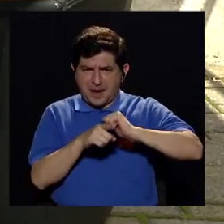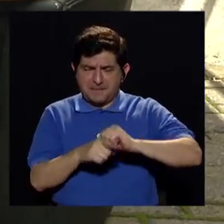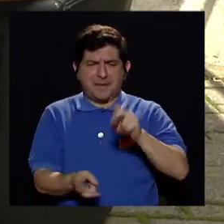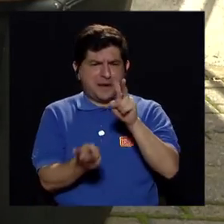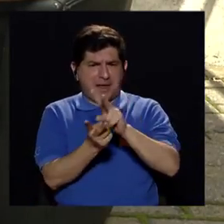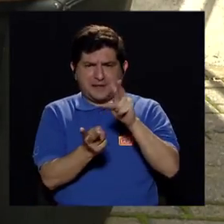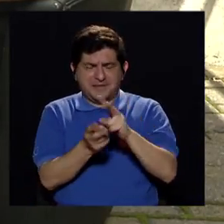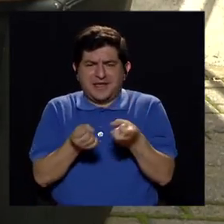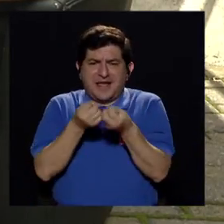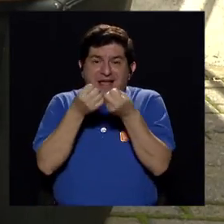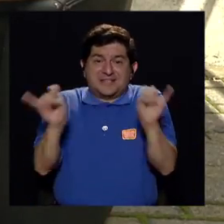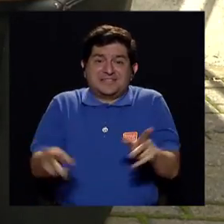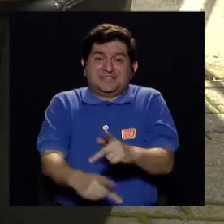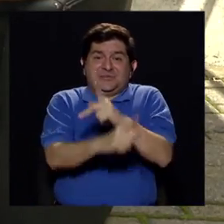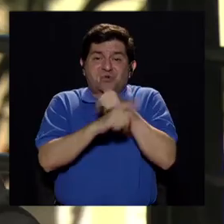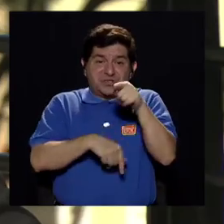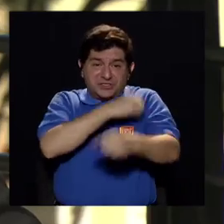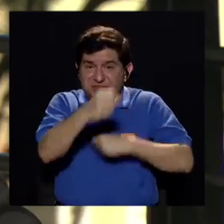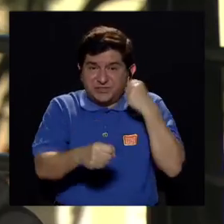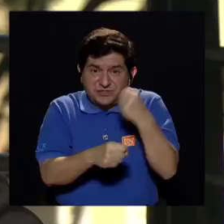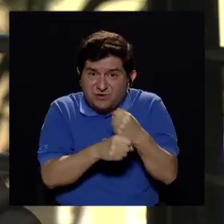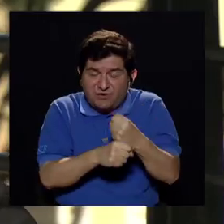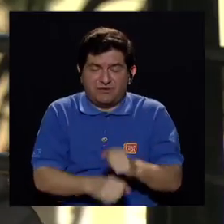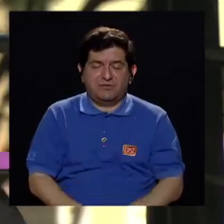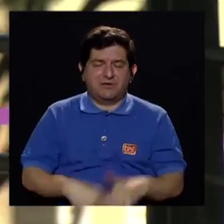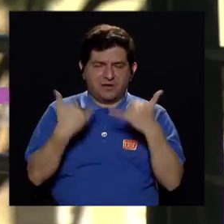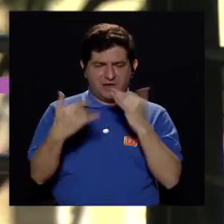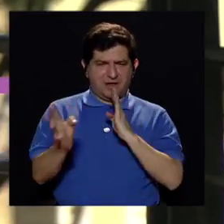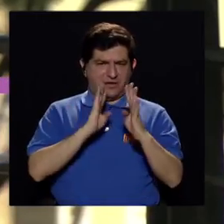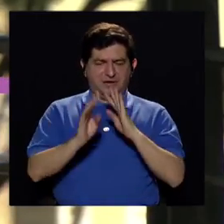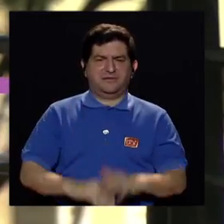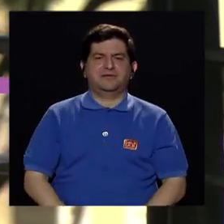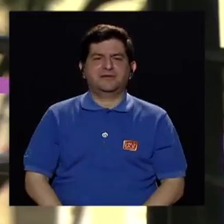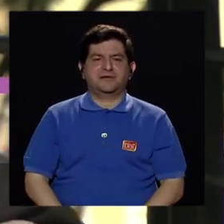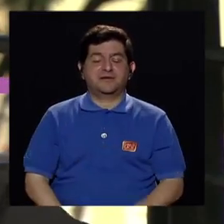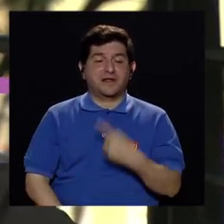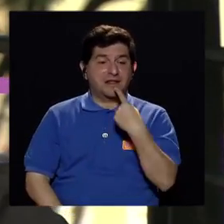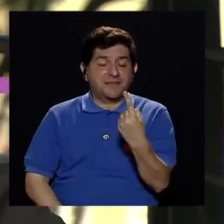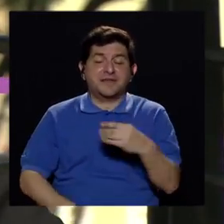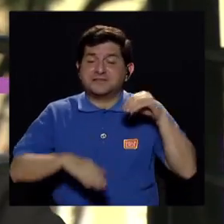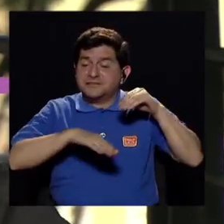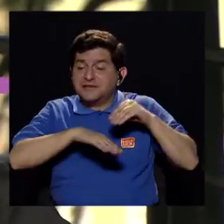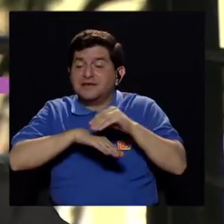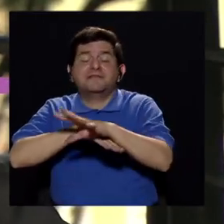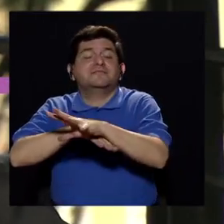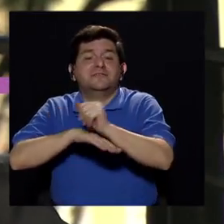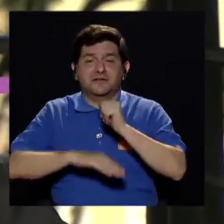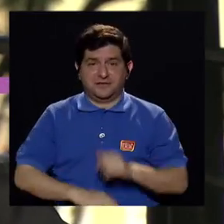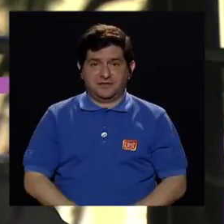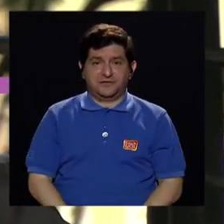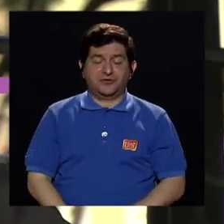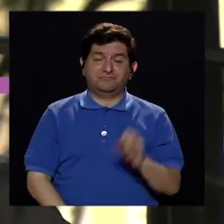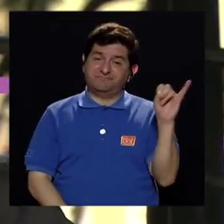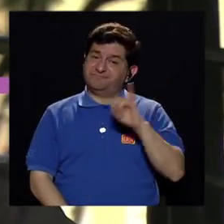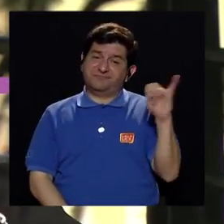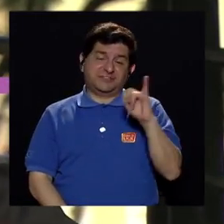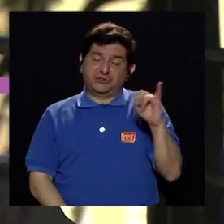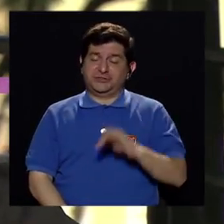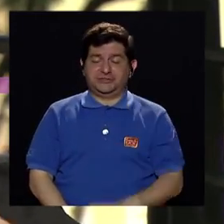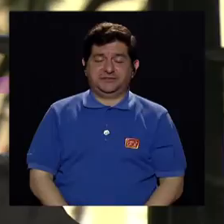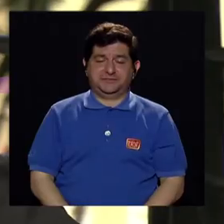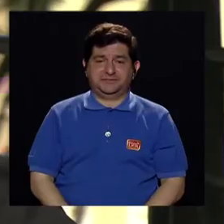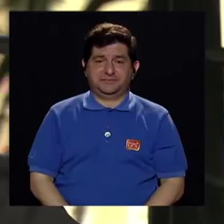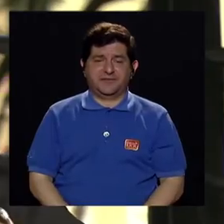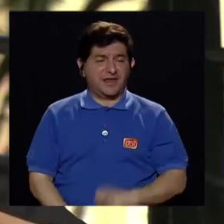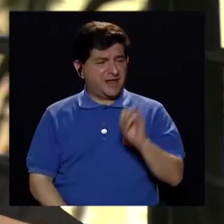protección en este rango de edad que estamos trabajando hoy. Sí, estamos hablando que las consecuencias son las infecciones y dentro de